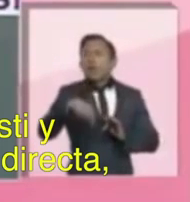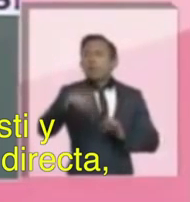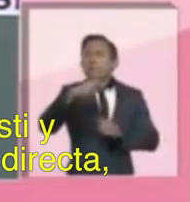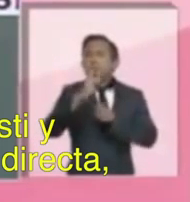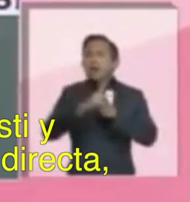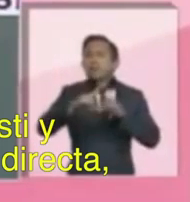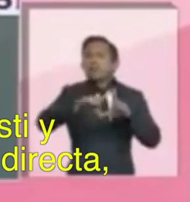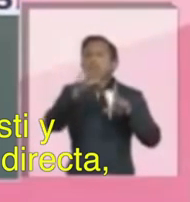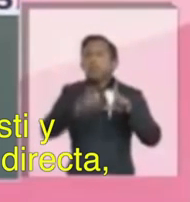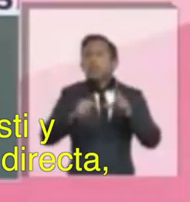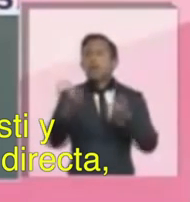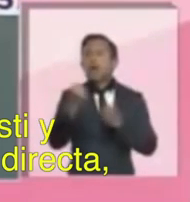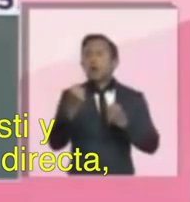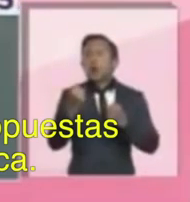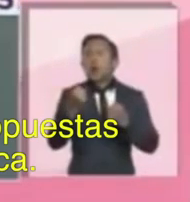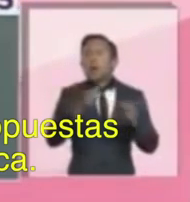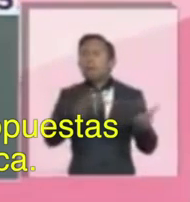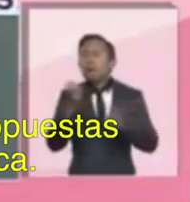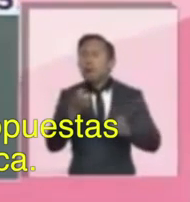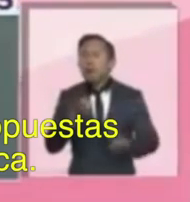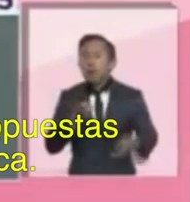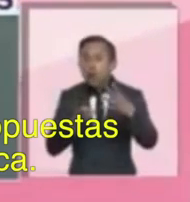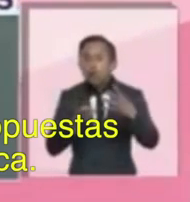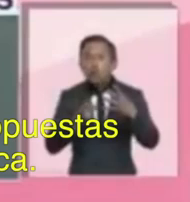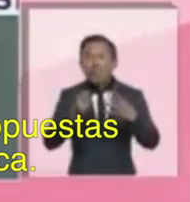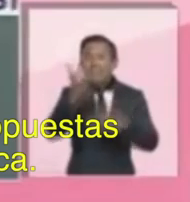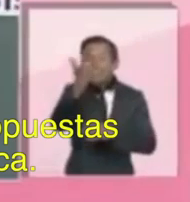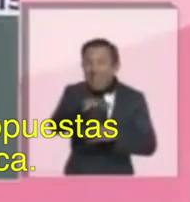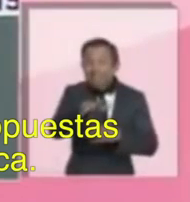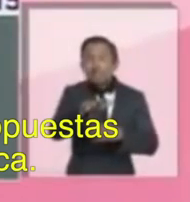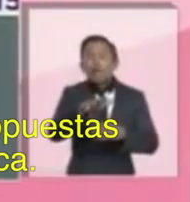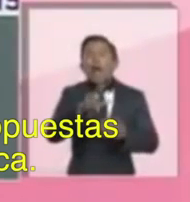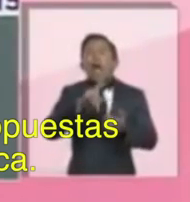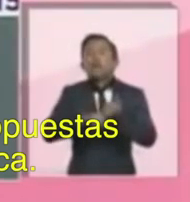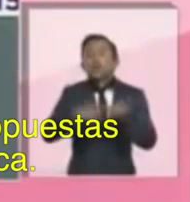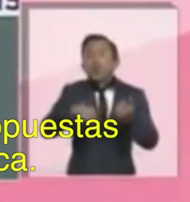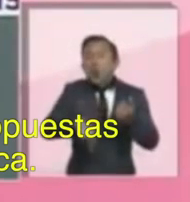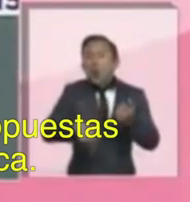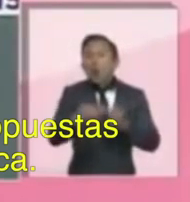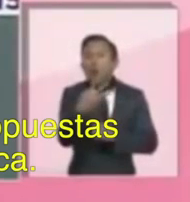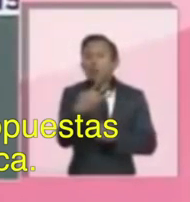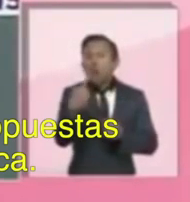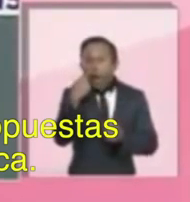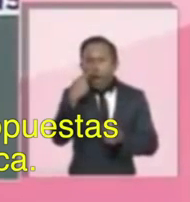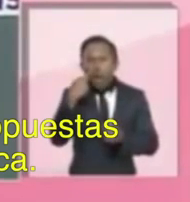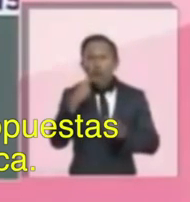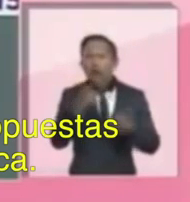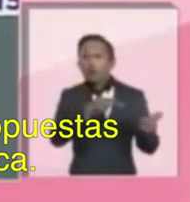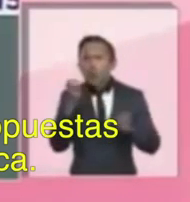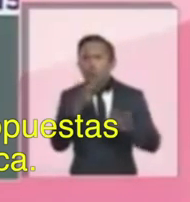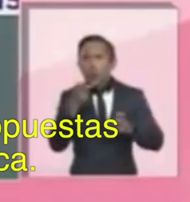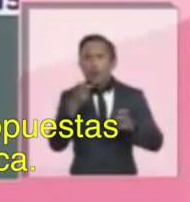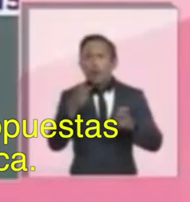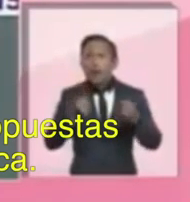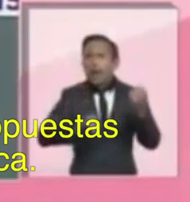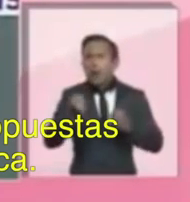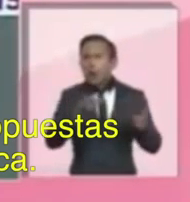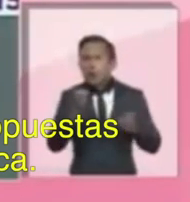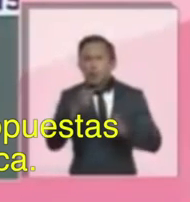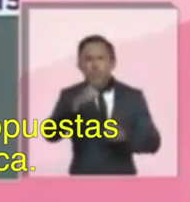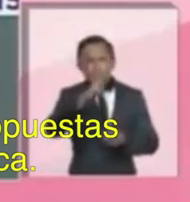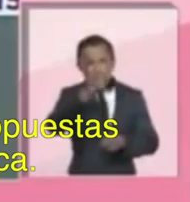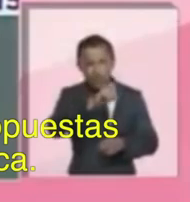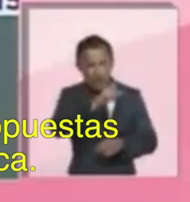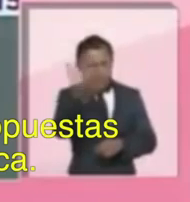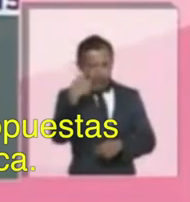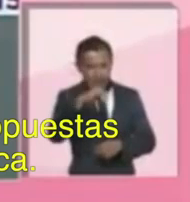privilegió la interacción directa, se realizaron preguntas de seguimiento y se ahondaron en las propuestas planteadas por los aspirantes